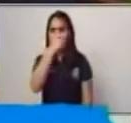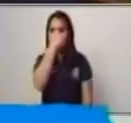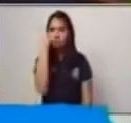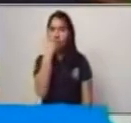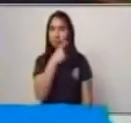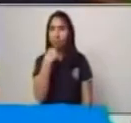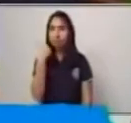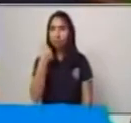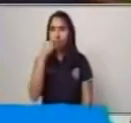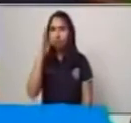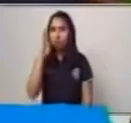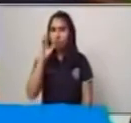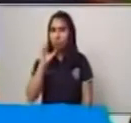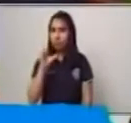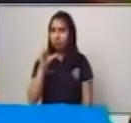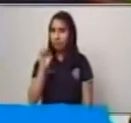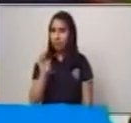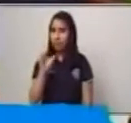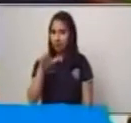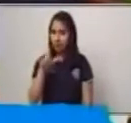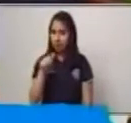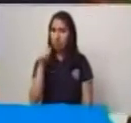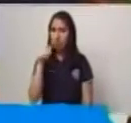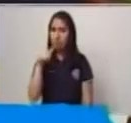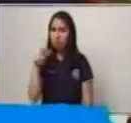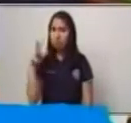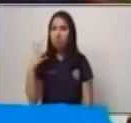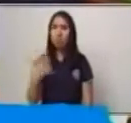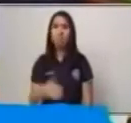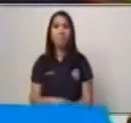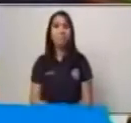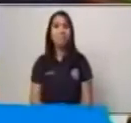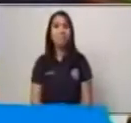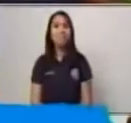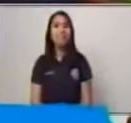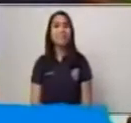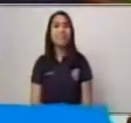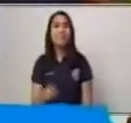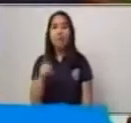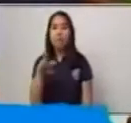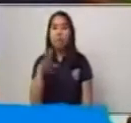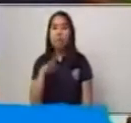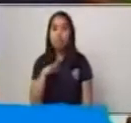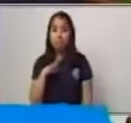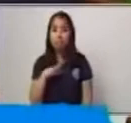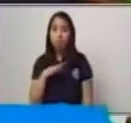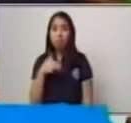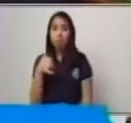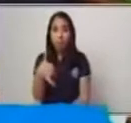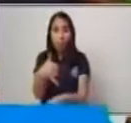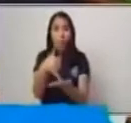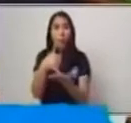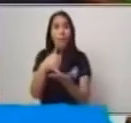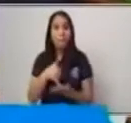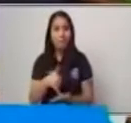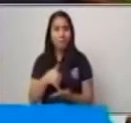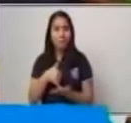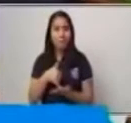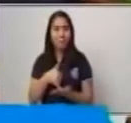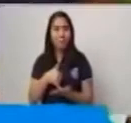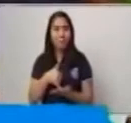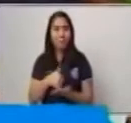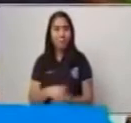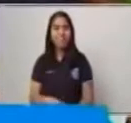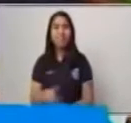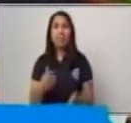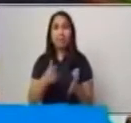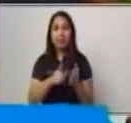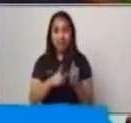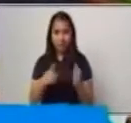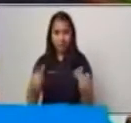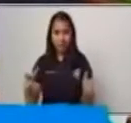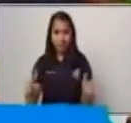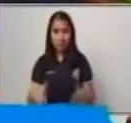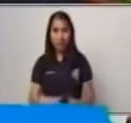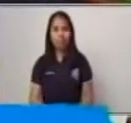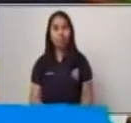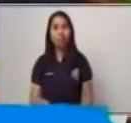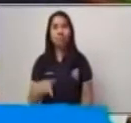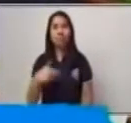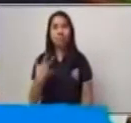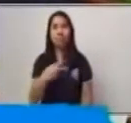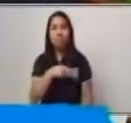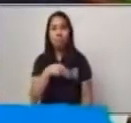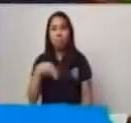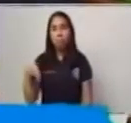Nacional de Literatura en 2001. Este poema se titula Juego de Palabras. Yo tengo un